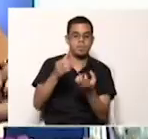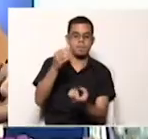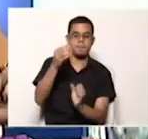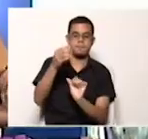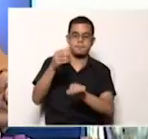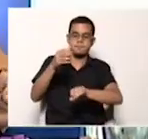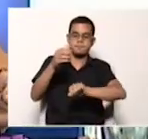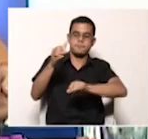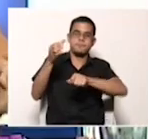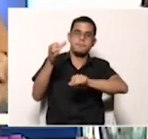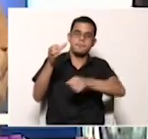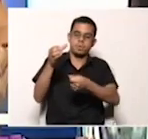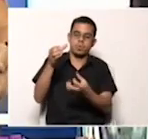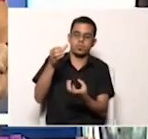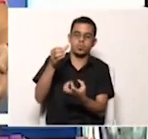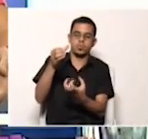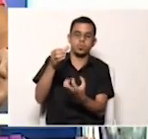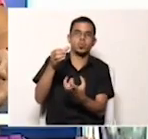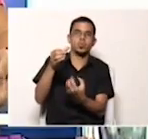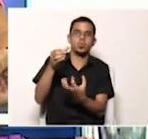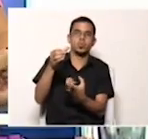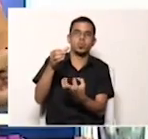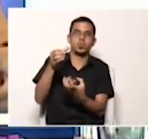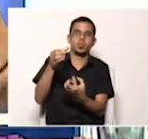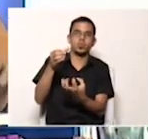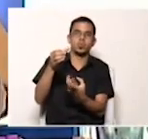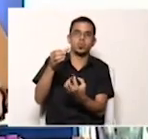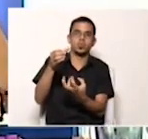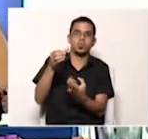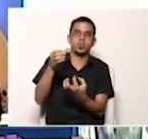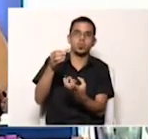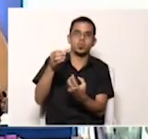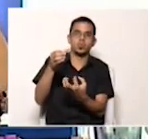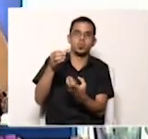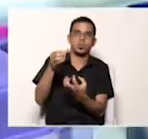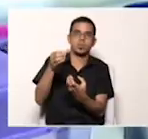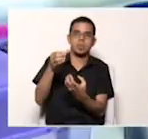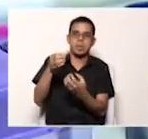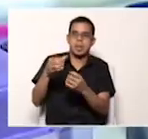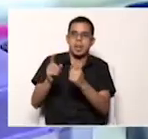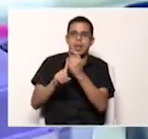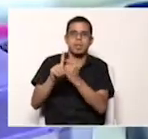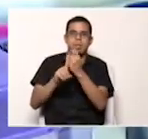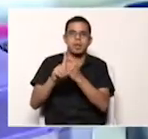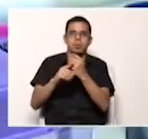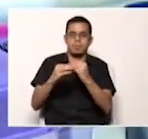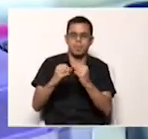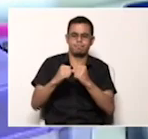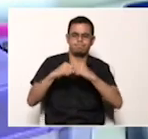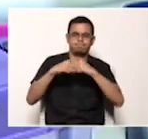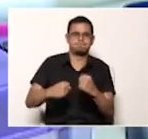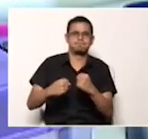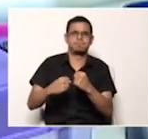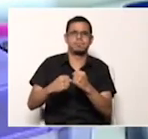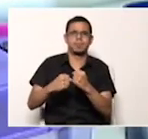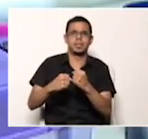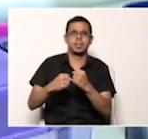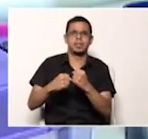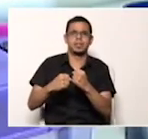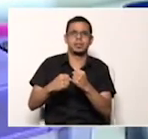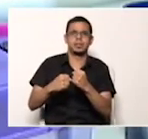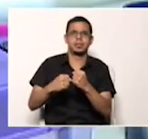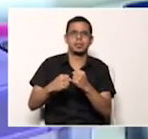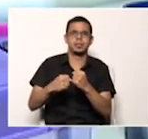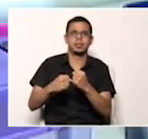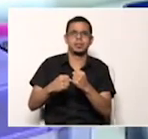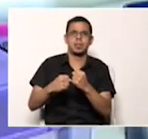inferior, el agua va a aumentar la presión en esta parte y el agua va a pasar de estado líquido a estado